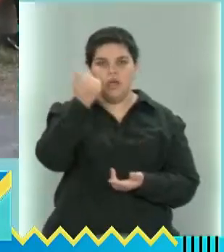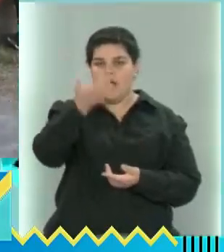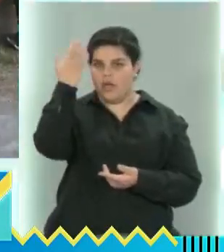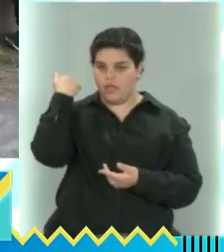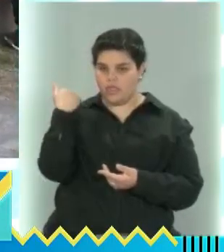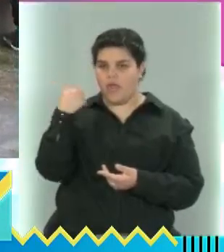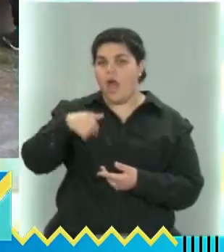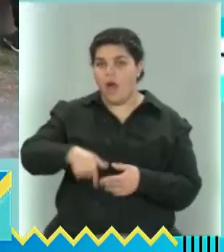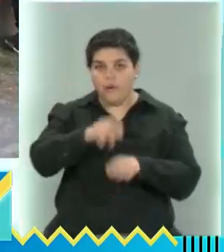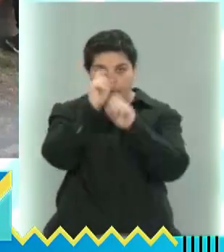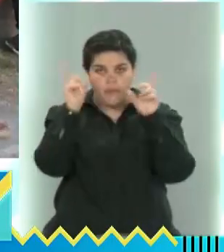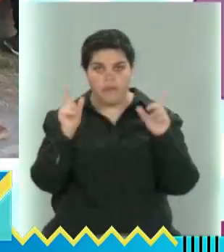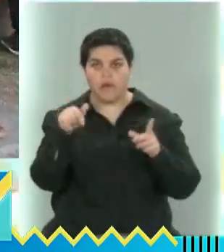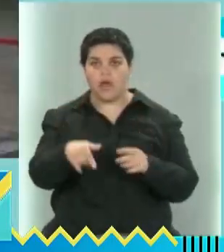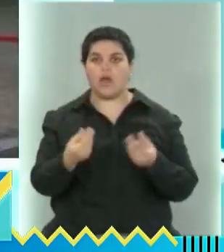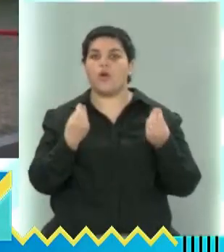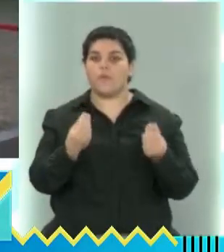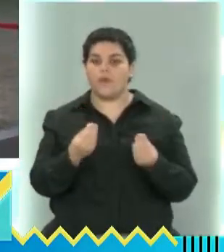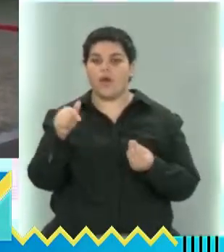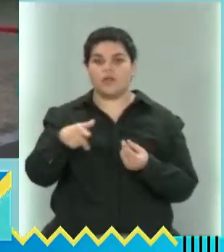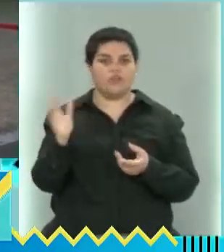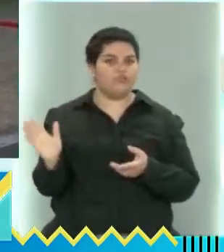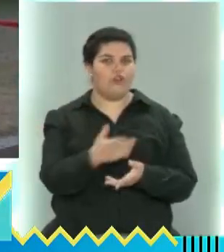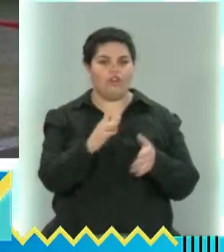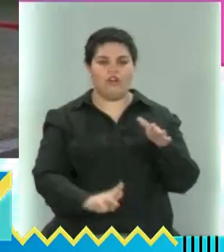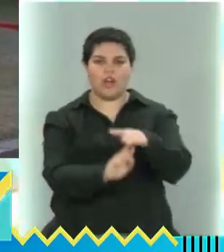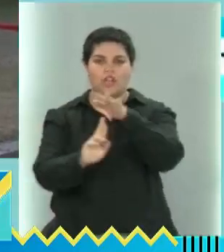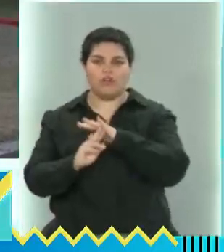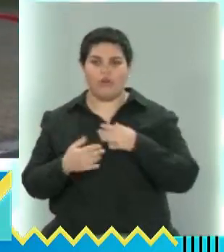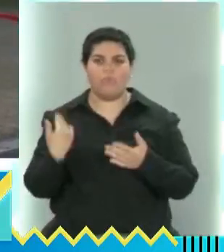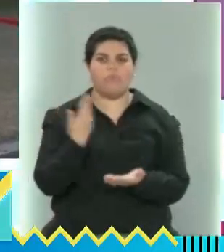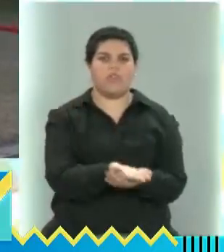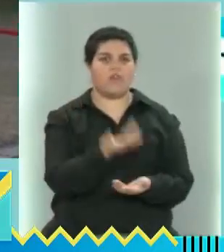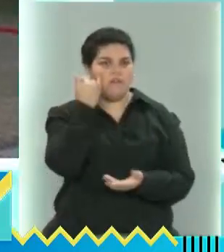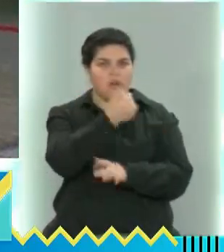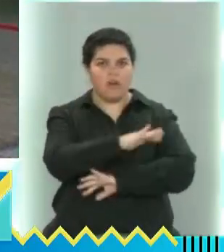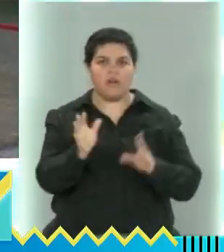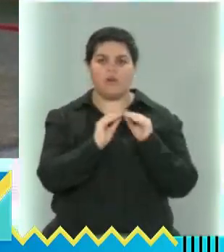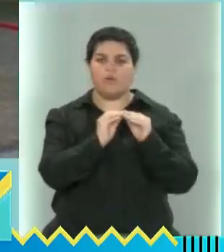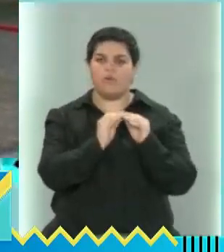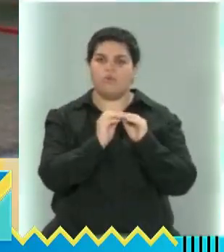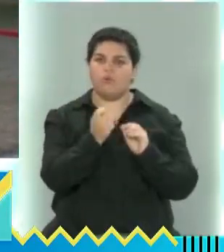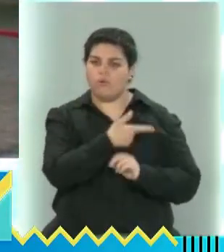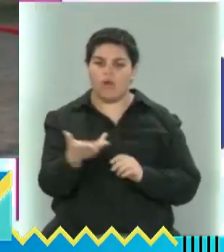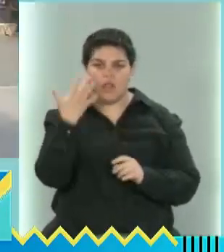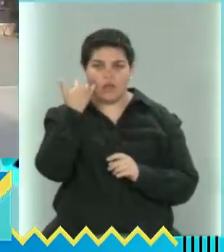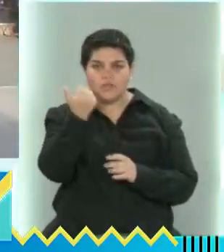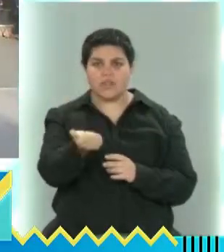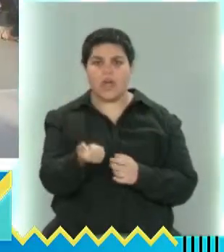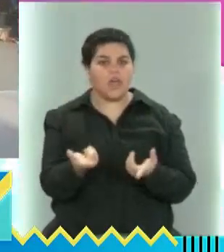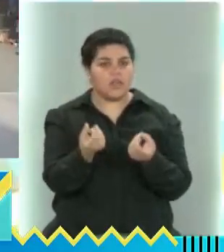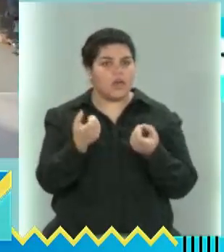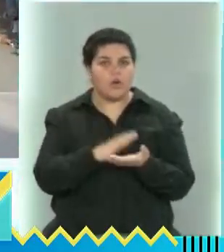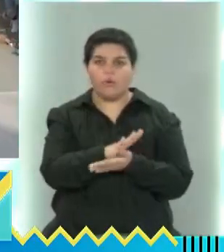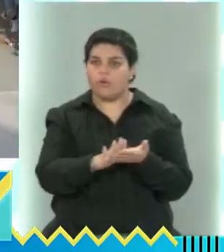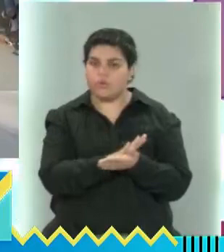cierto es que ya es muy fuerte que todos los rectores lo estén pidiendo que se cierre la paritaria, porque